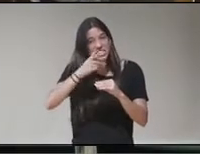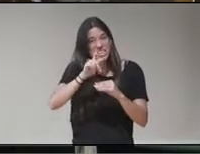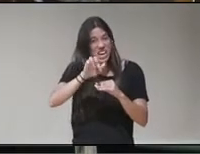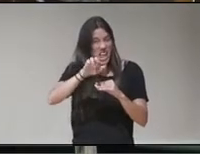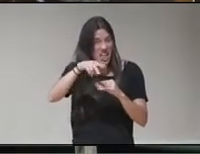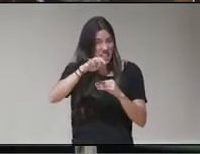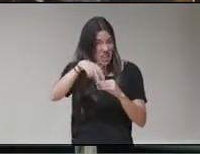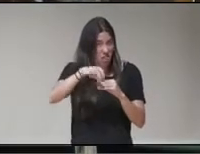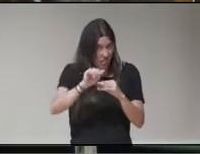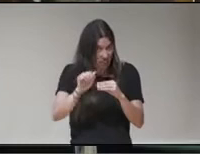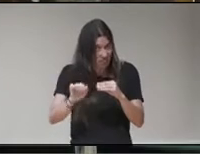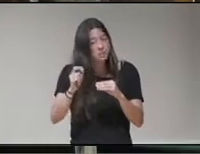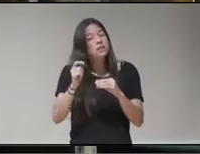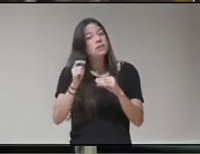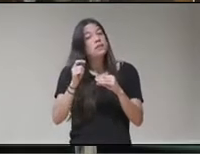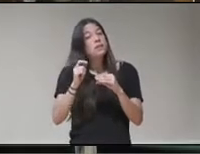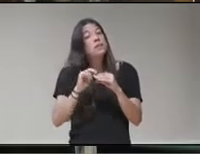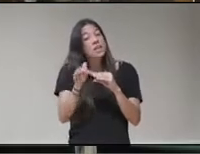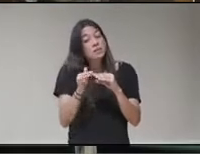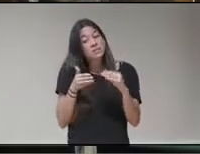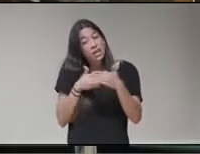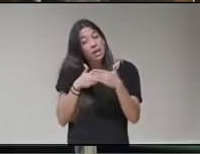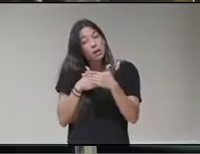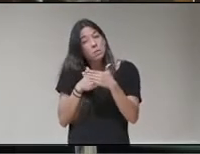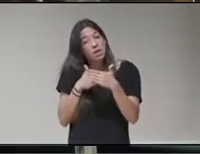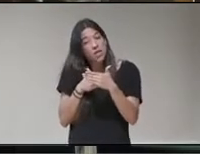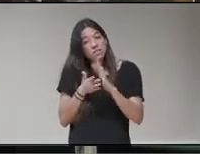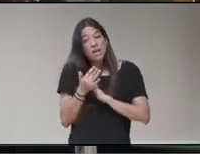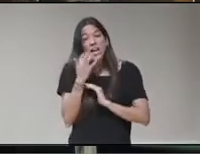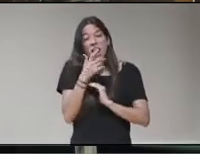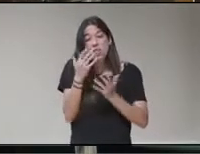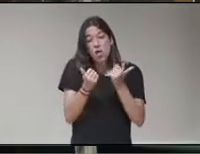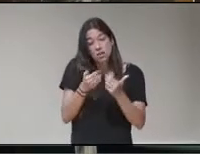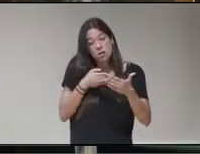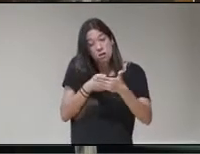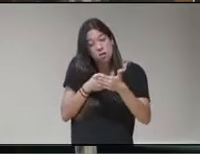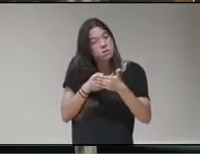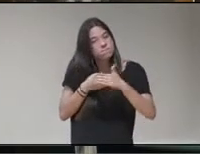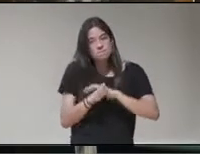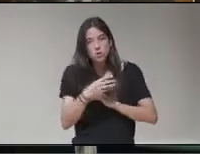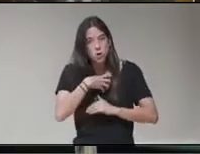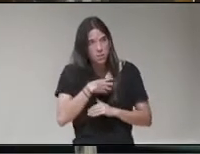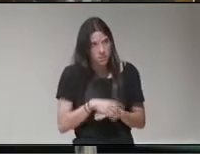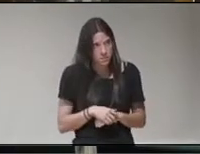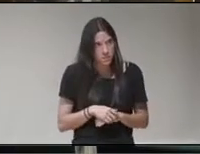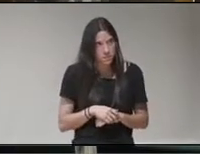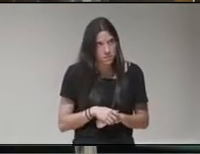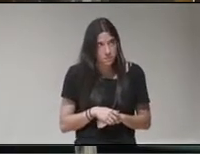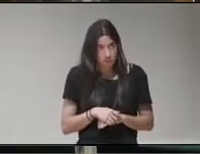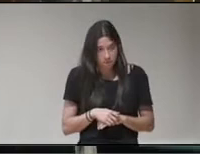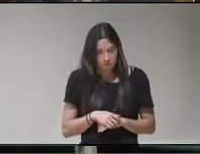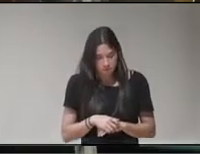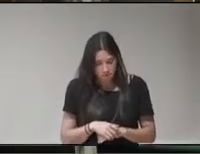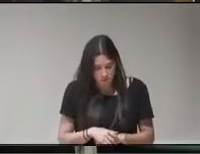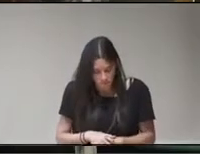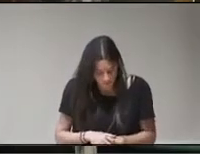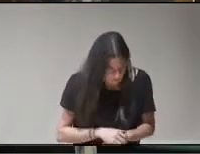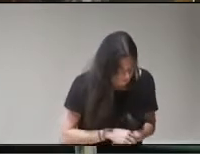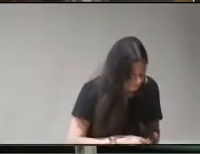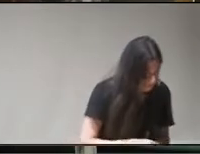que impiden que demasiado ácido láctico llegue a la mucosa. Por eso, a nivel de la